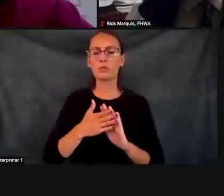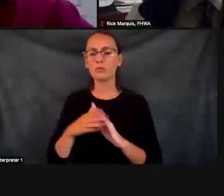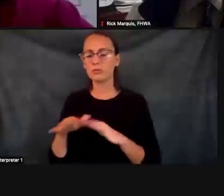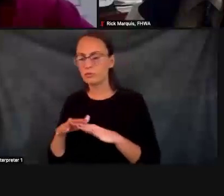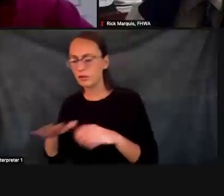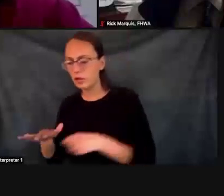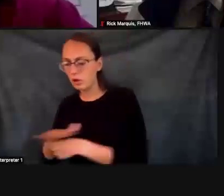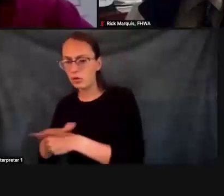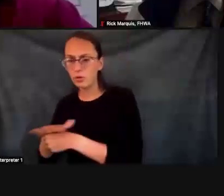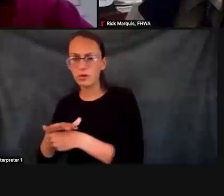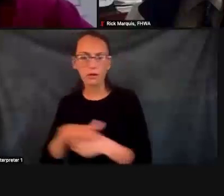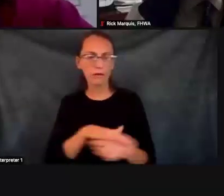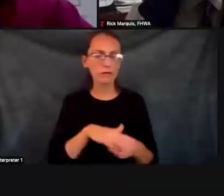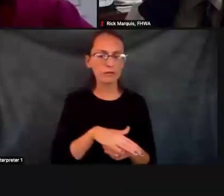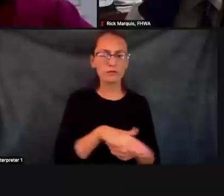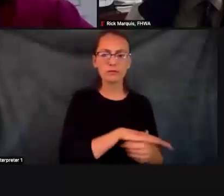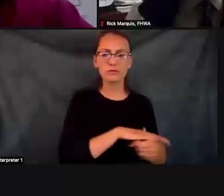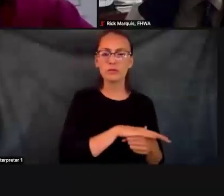al oeste.